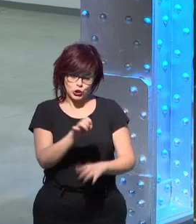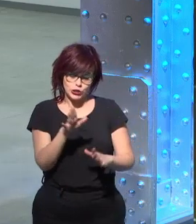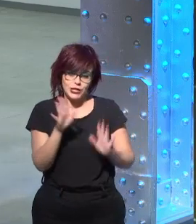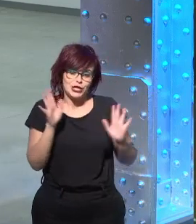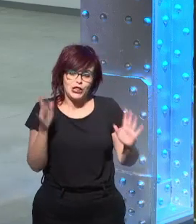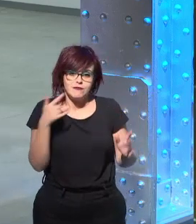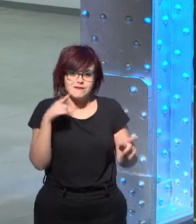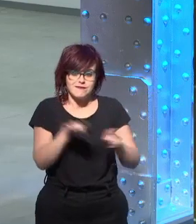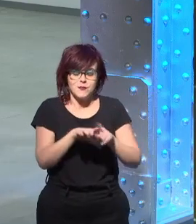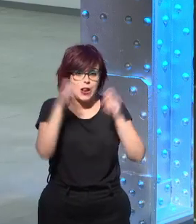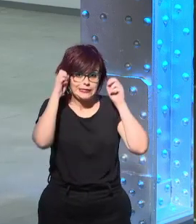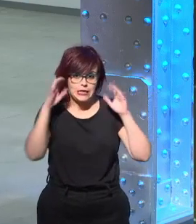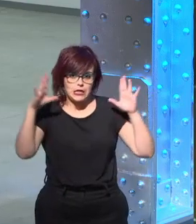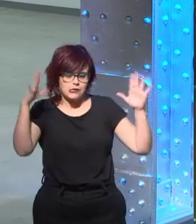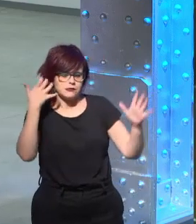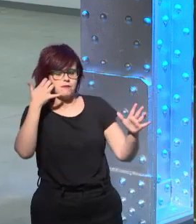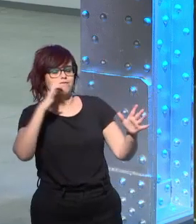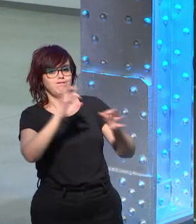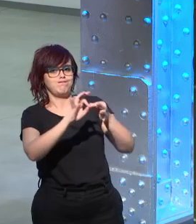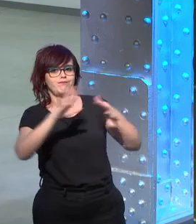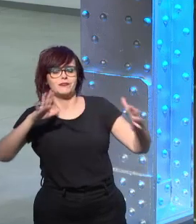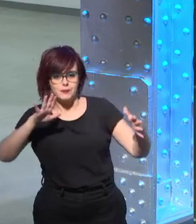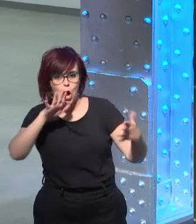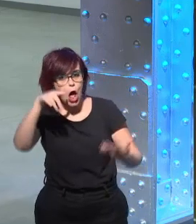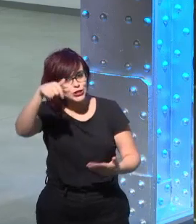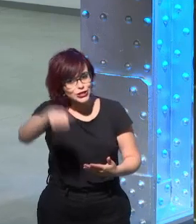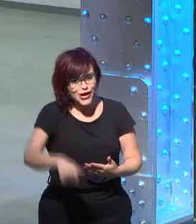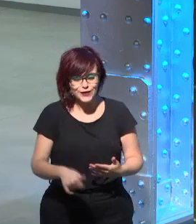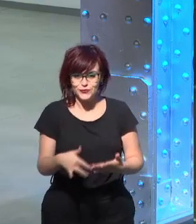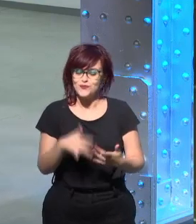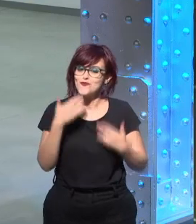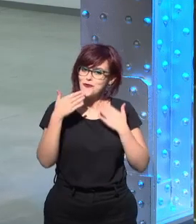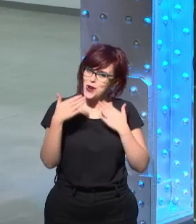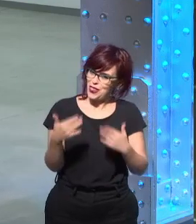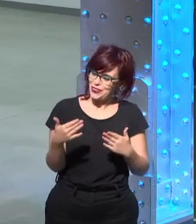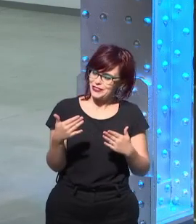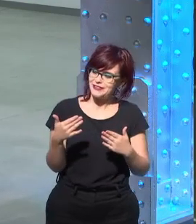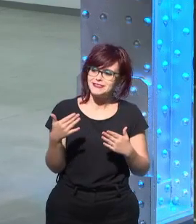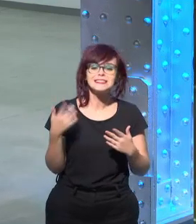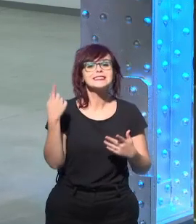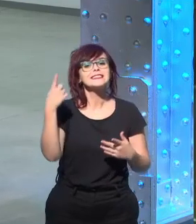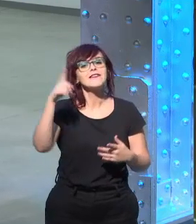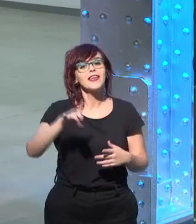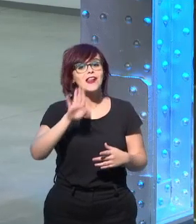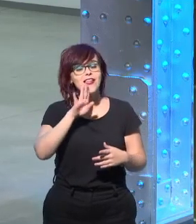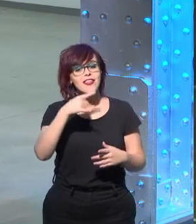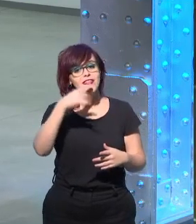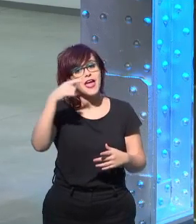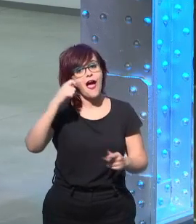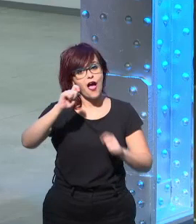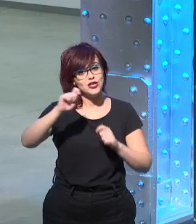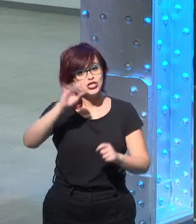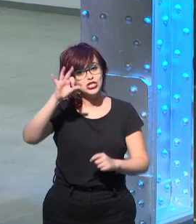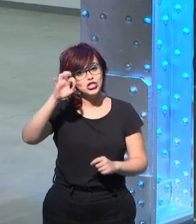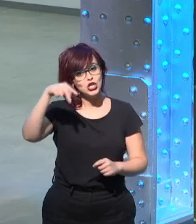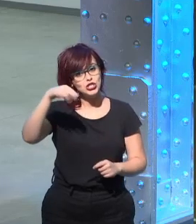en esta sesión. Por eso especialmente agradecido. Como decía Sonsoles, yo creo